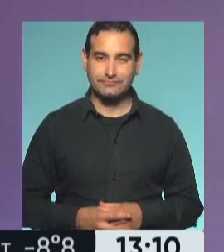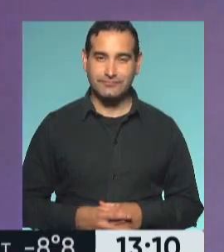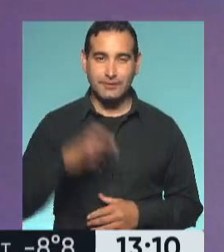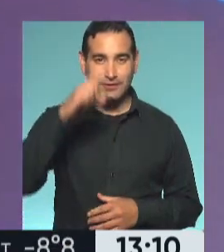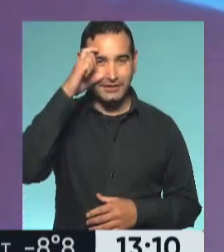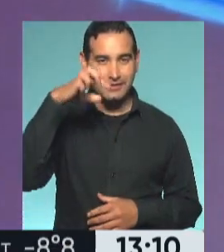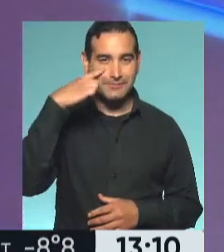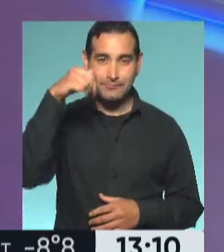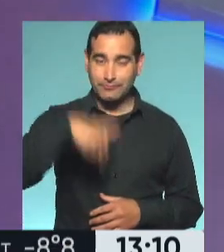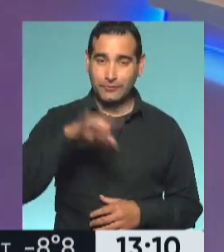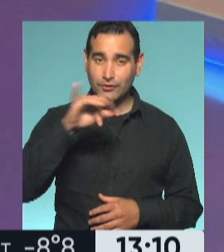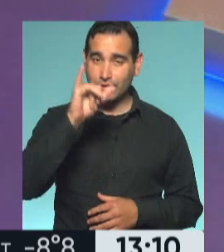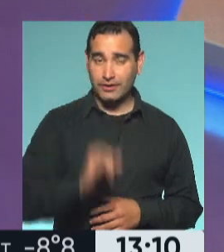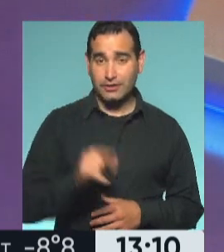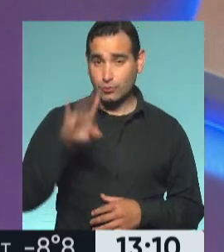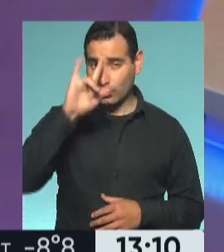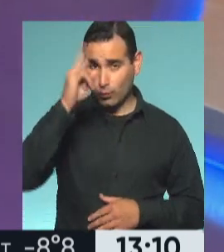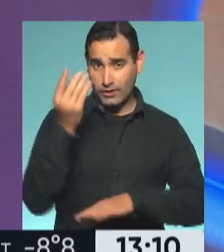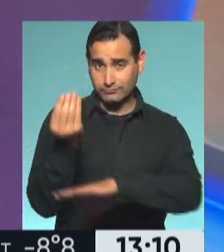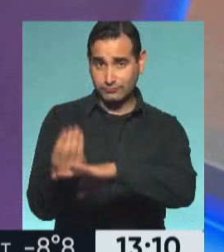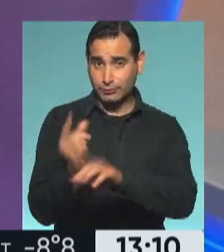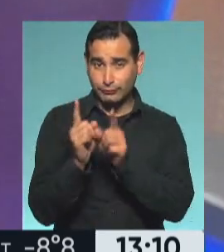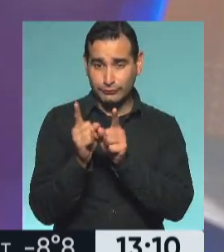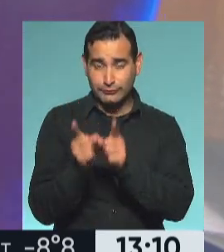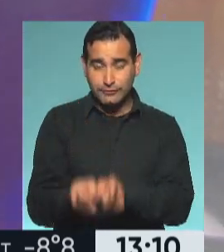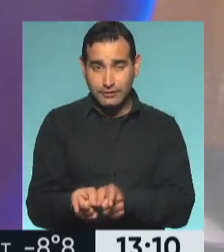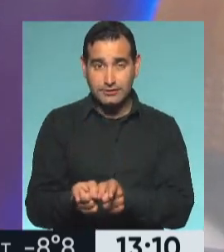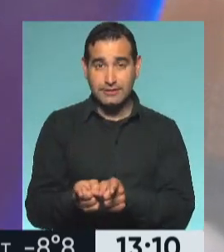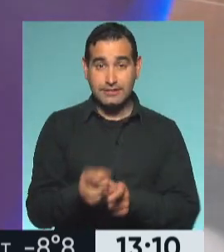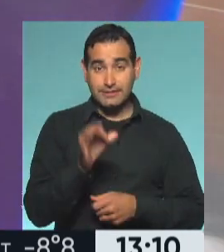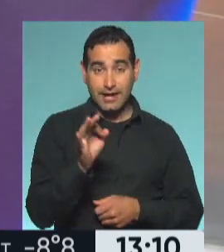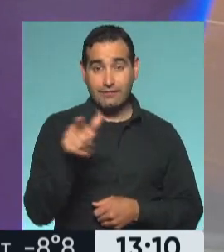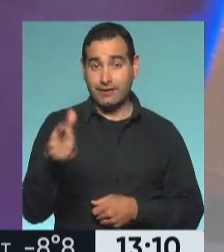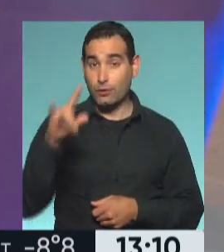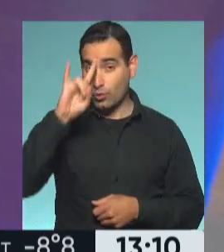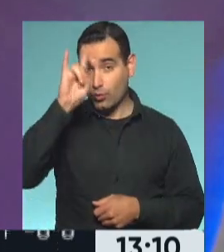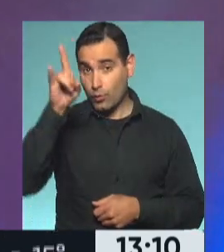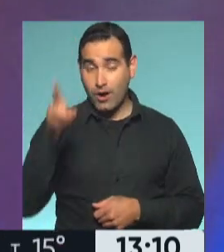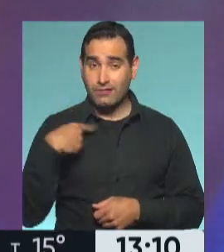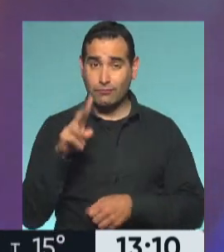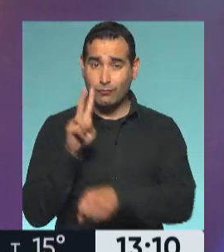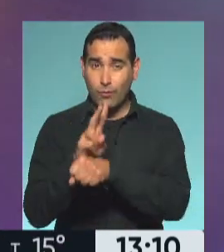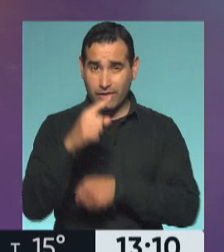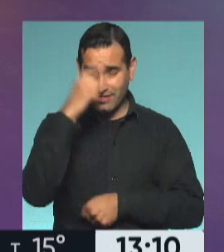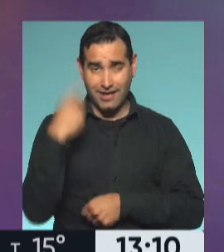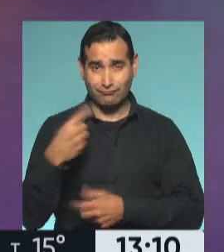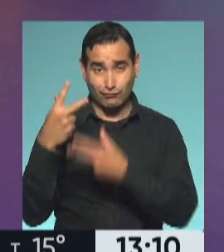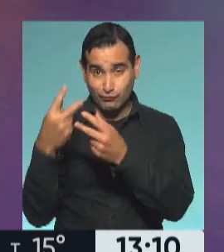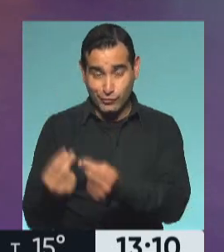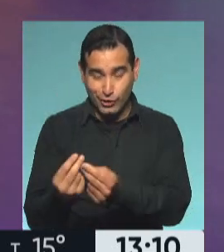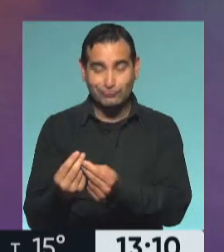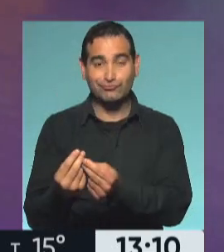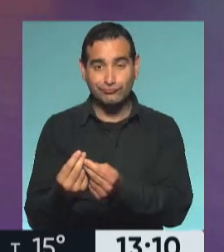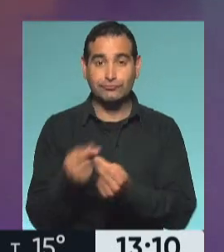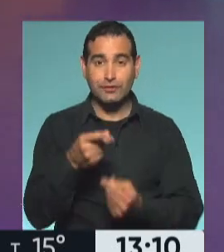Pepín Rodríguez sigue en Uruguay. Sabemos que ese país le negó el pedido de asilo, de refugio político. Y en este contexto